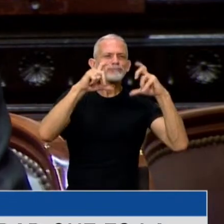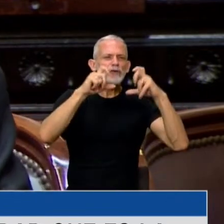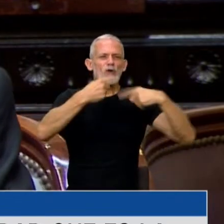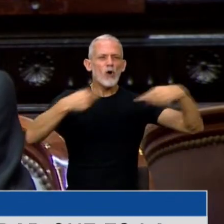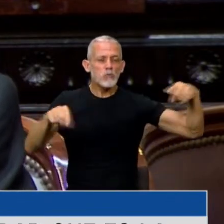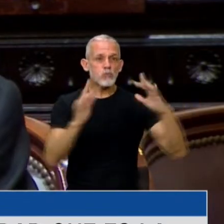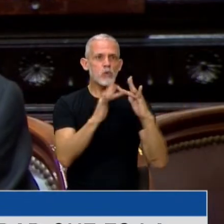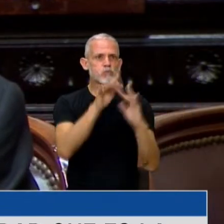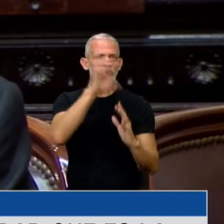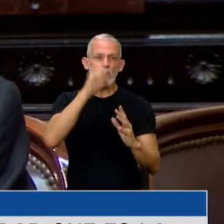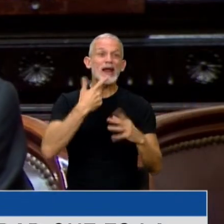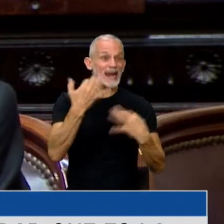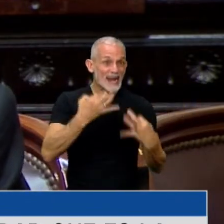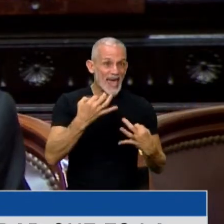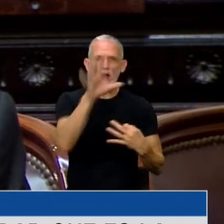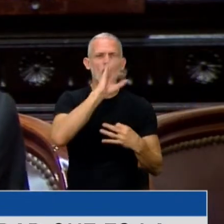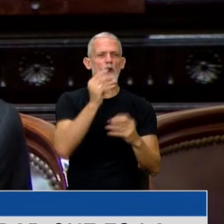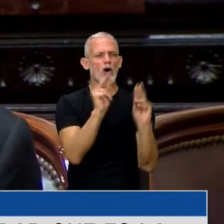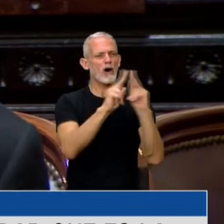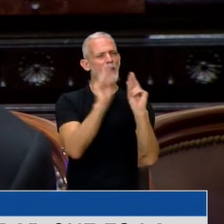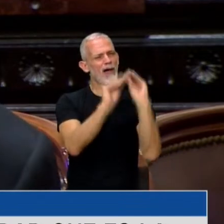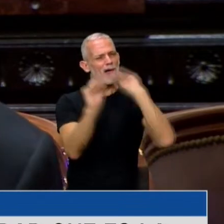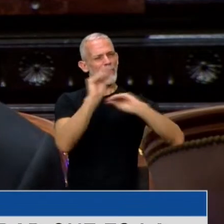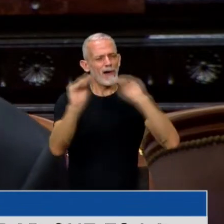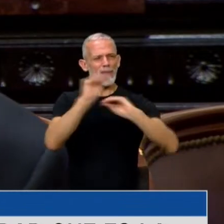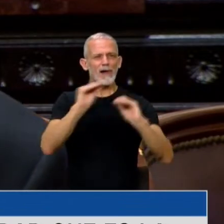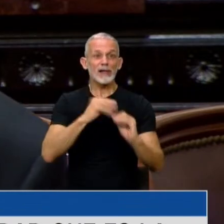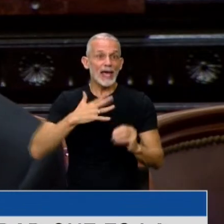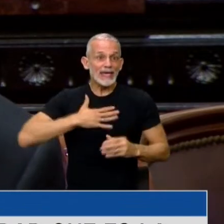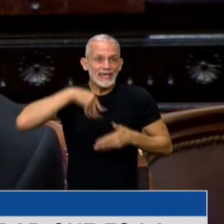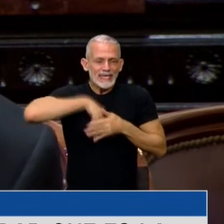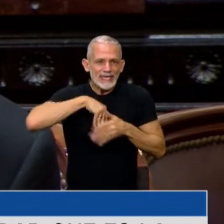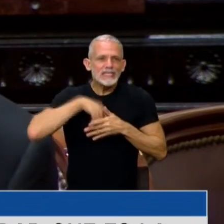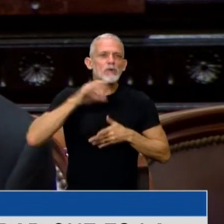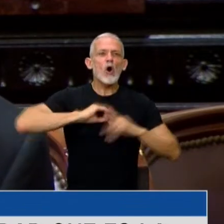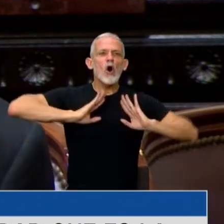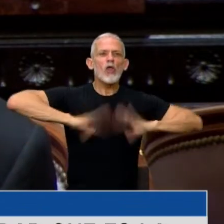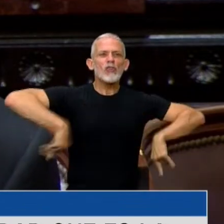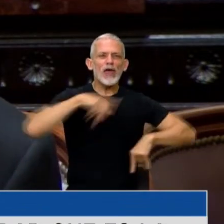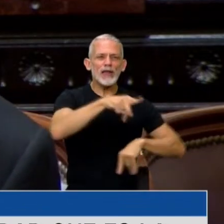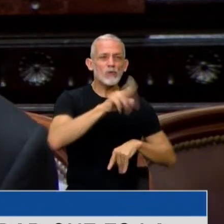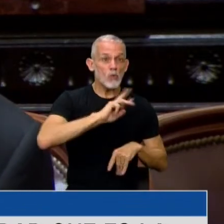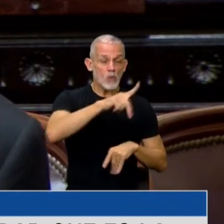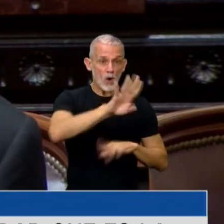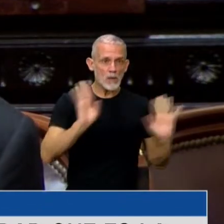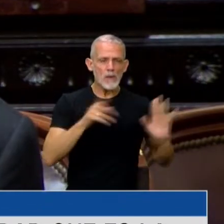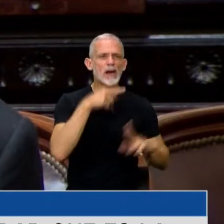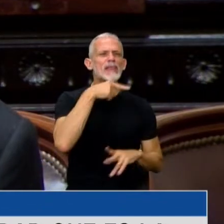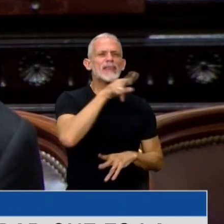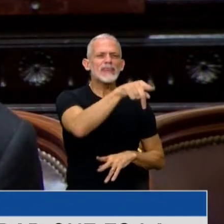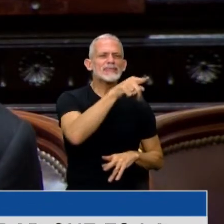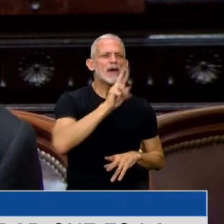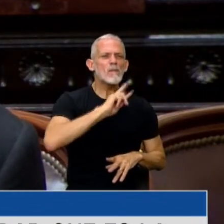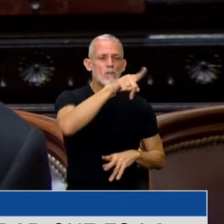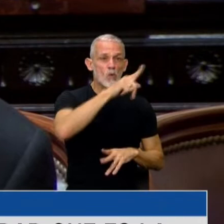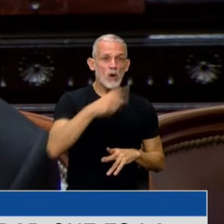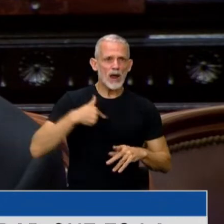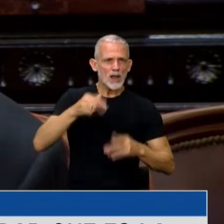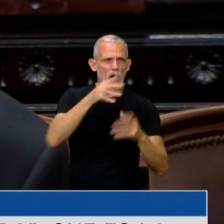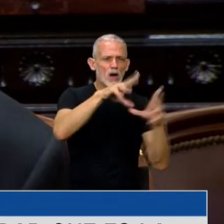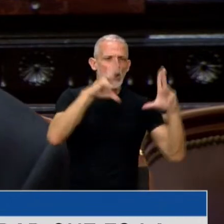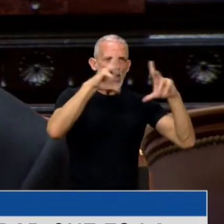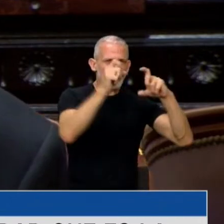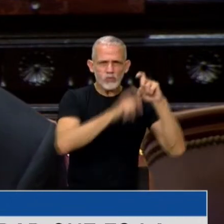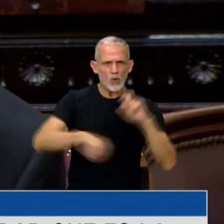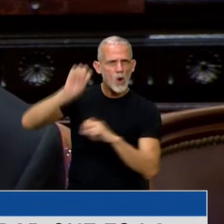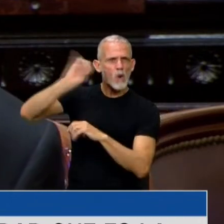digital real o editado, íntimo o de desnudez que se le atribuye a la mujer, o la